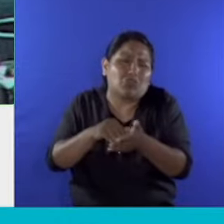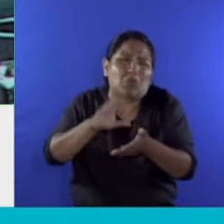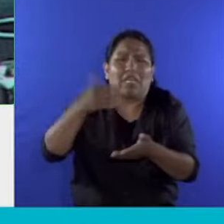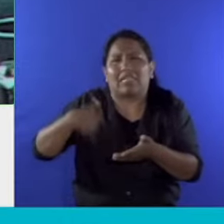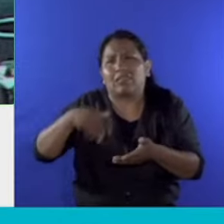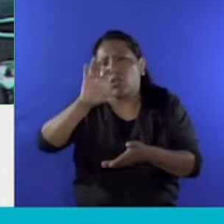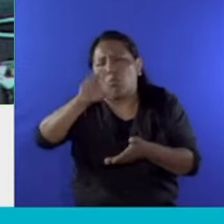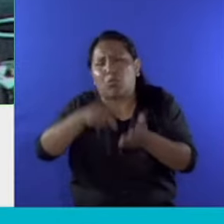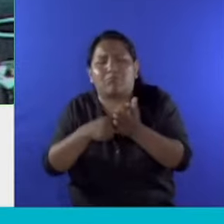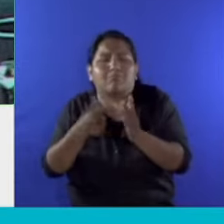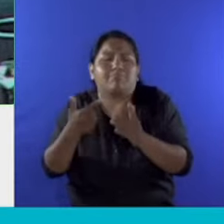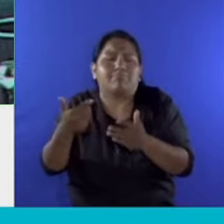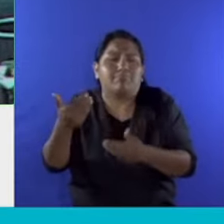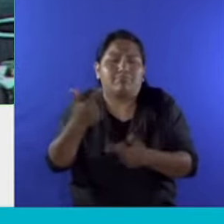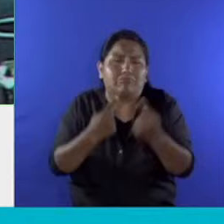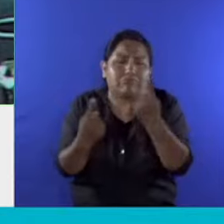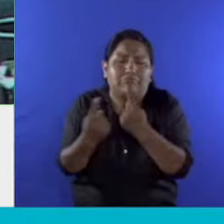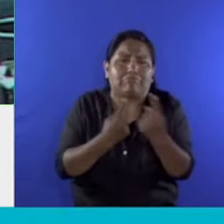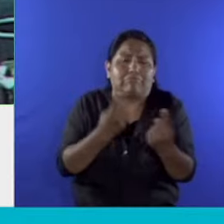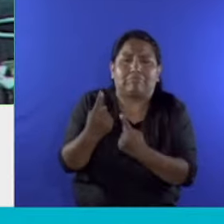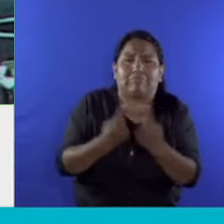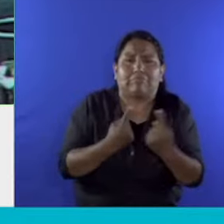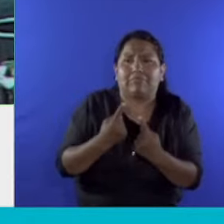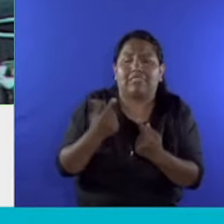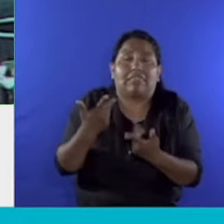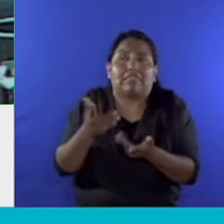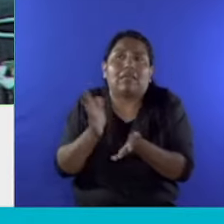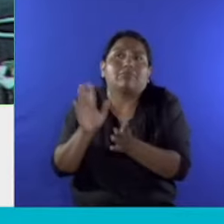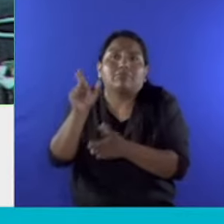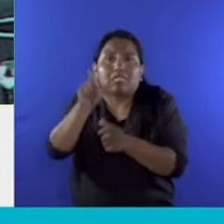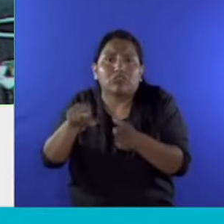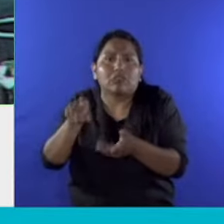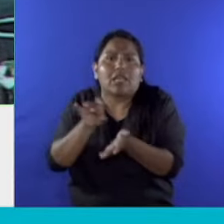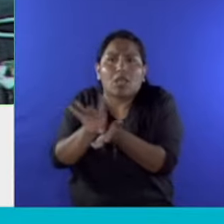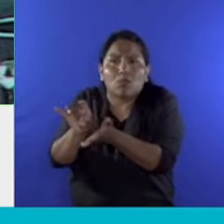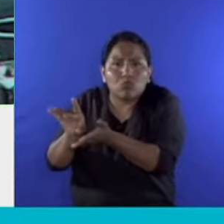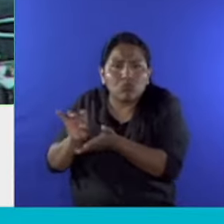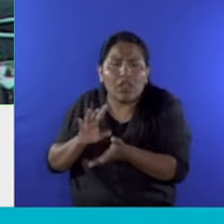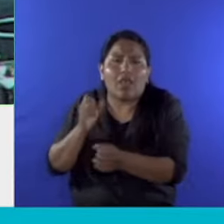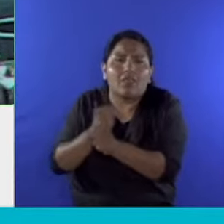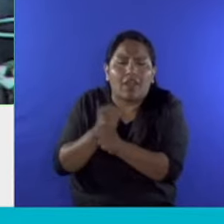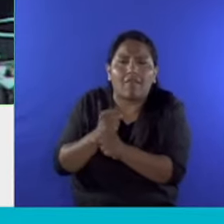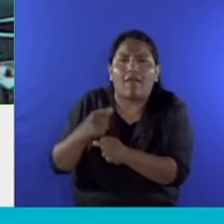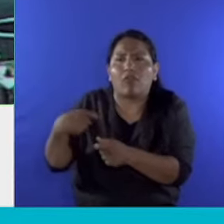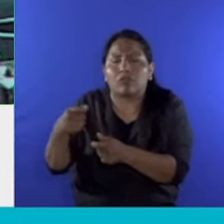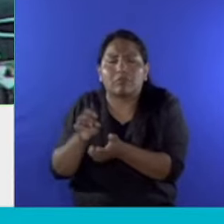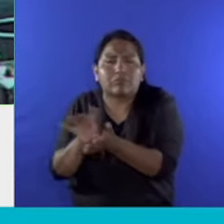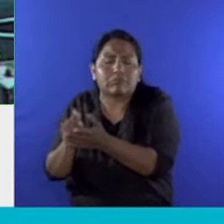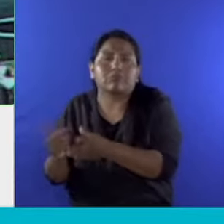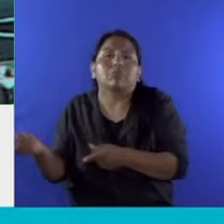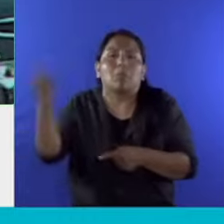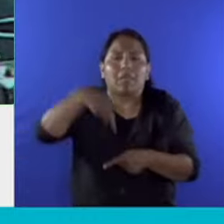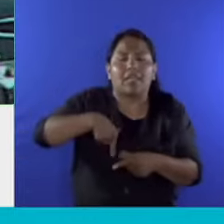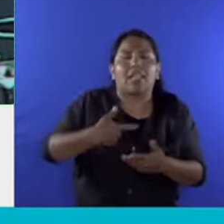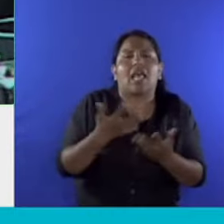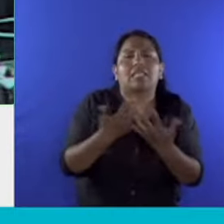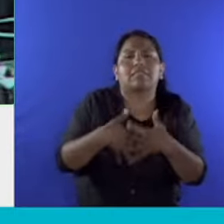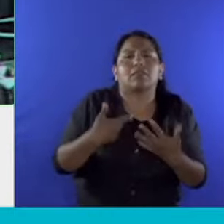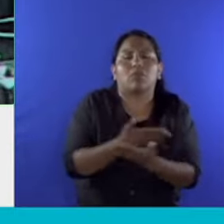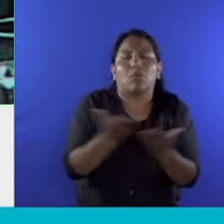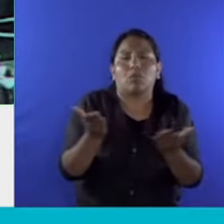bonaerenses que están siendo expulsados del trabajo y de la prepaga y vienen al sistema de salud pública. ¿Pueden